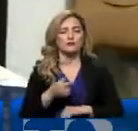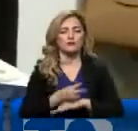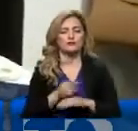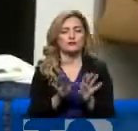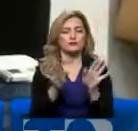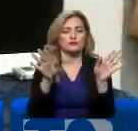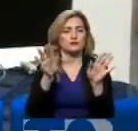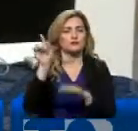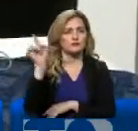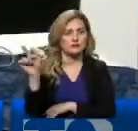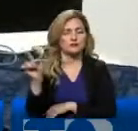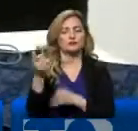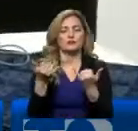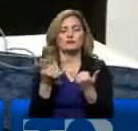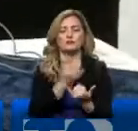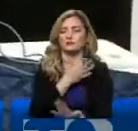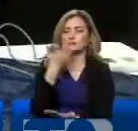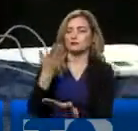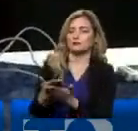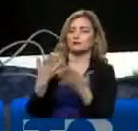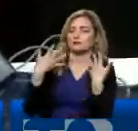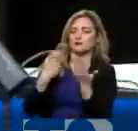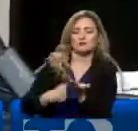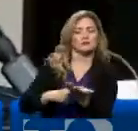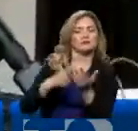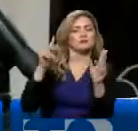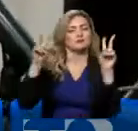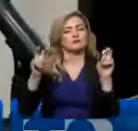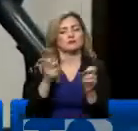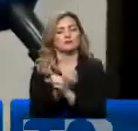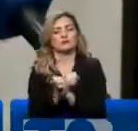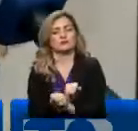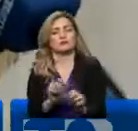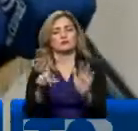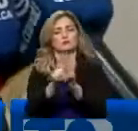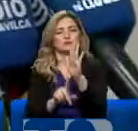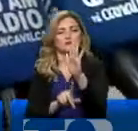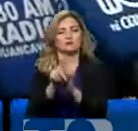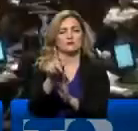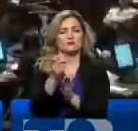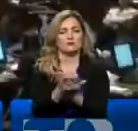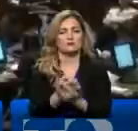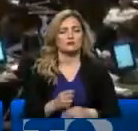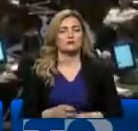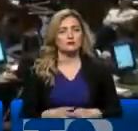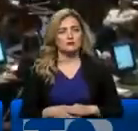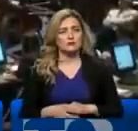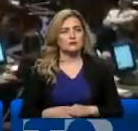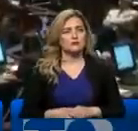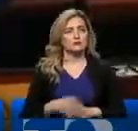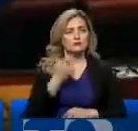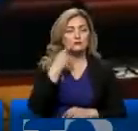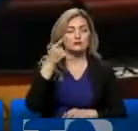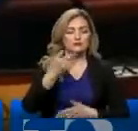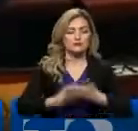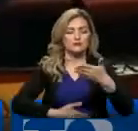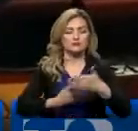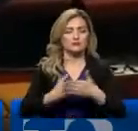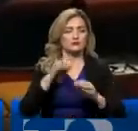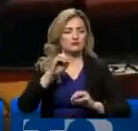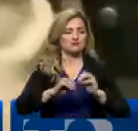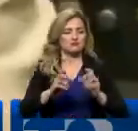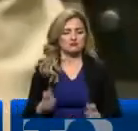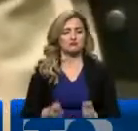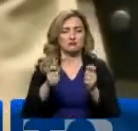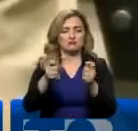general Verónica Artola estuvo hoy en Guayaquil para tratar este tema y defender la ley de crecimiento económico. Según Artola, el documento que ya está en